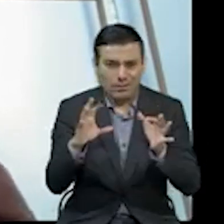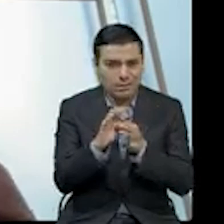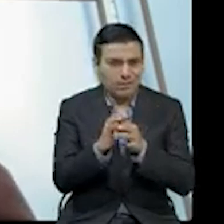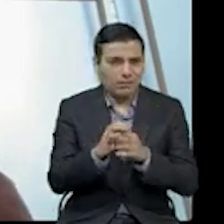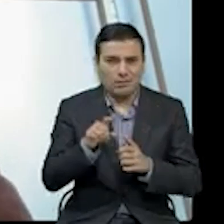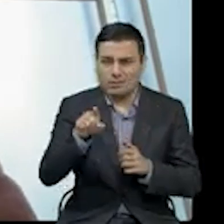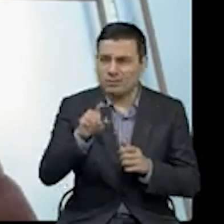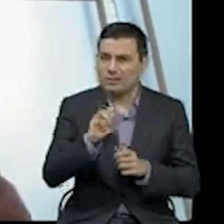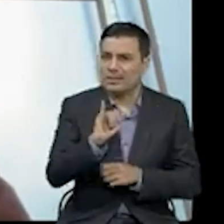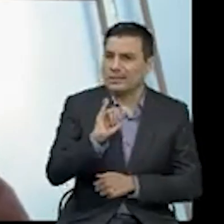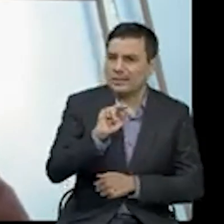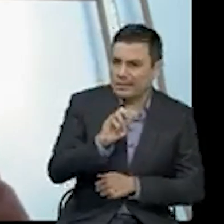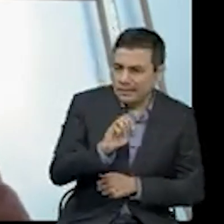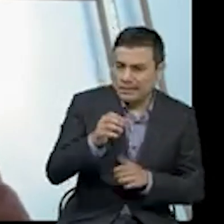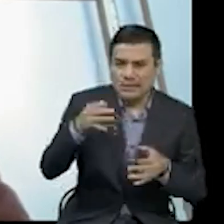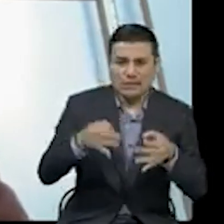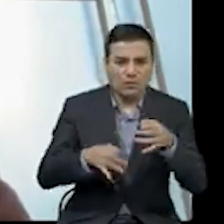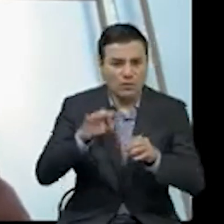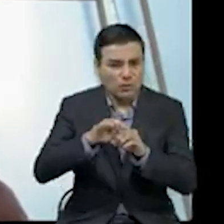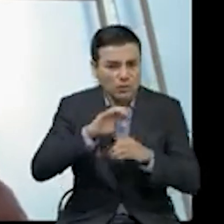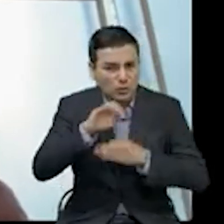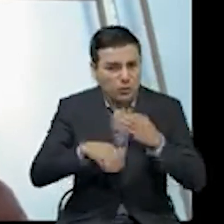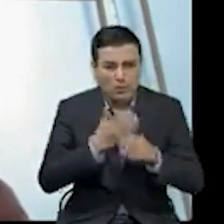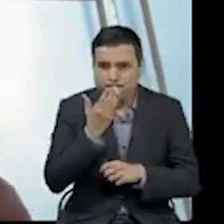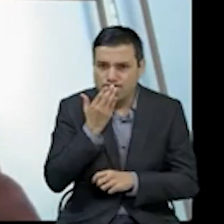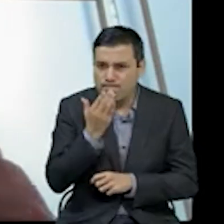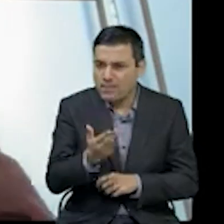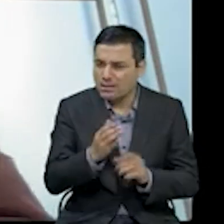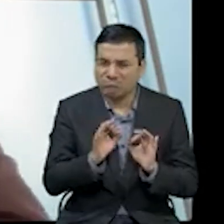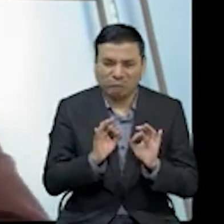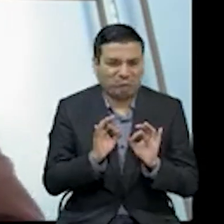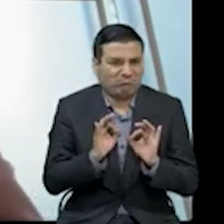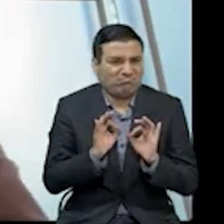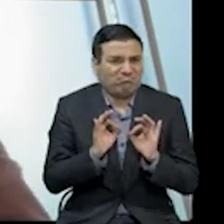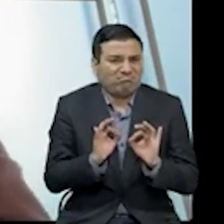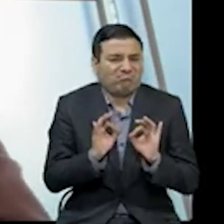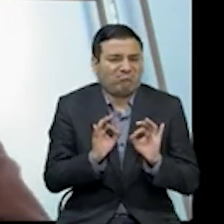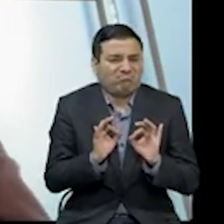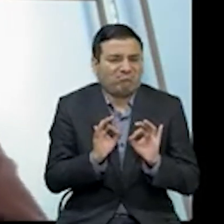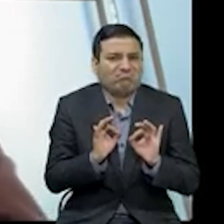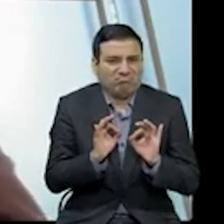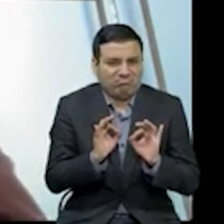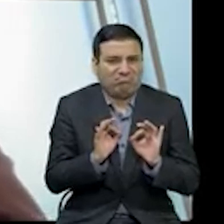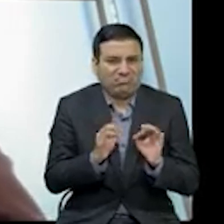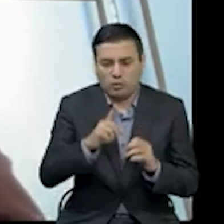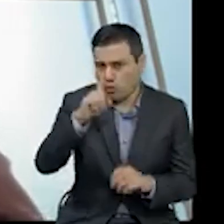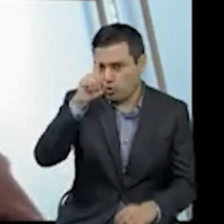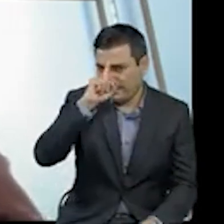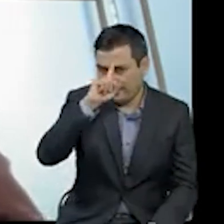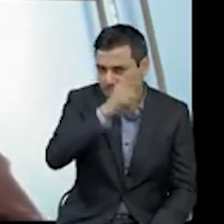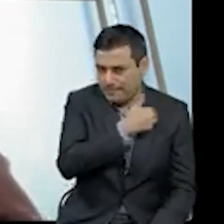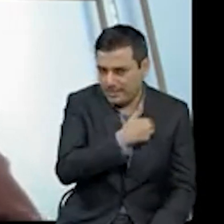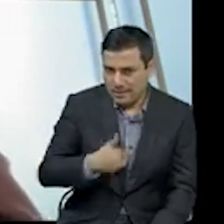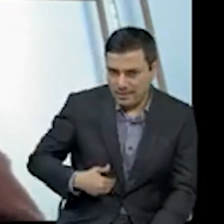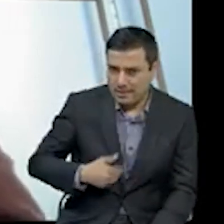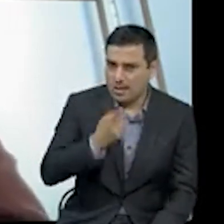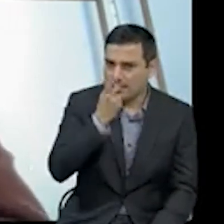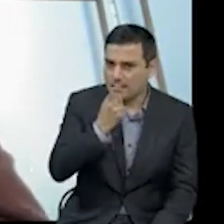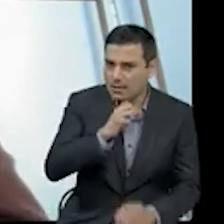electoral, el INE, lo ha planteado insistentemente en boca no solamente de su consejera presidente, sino